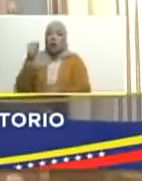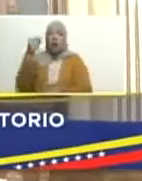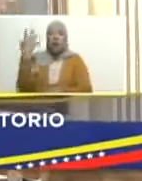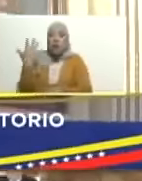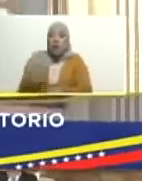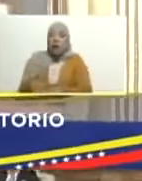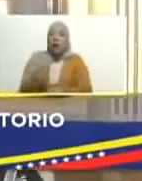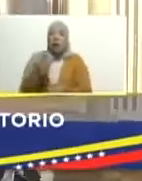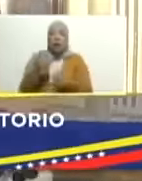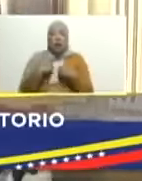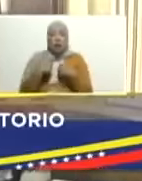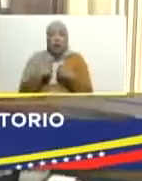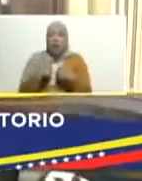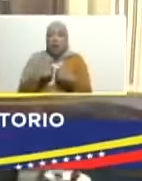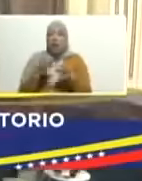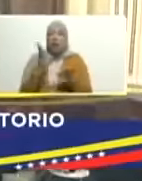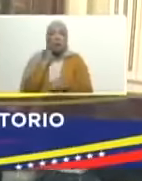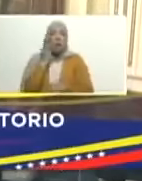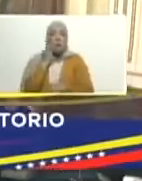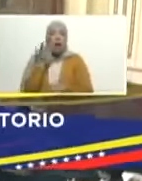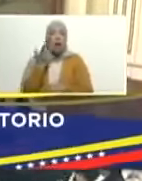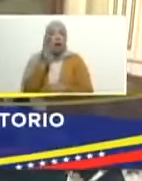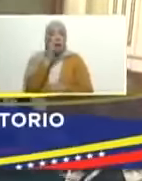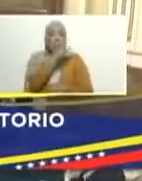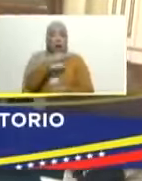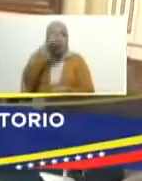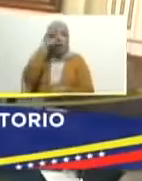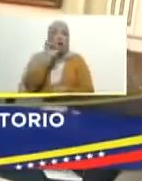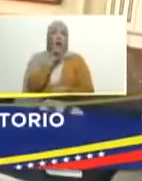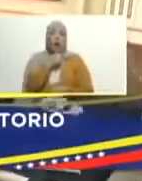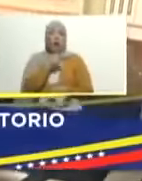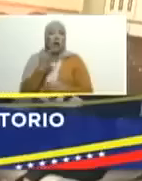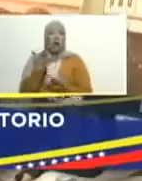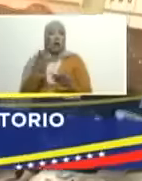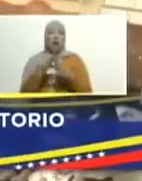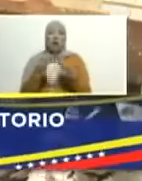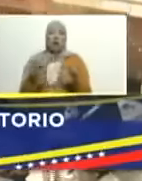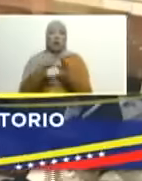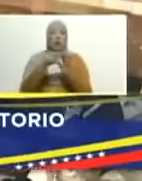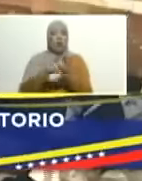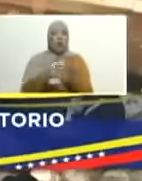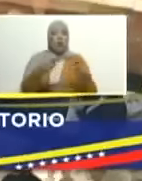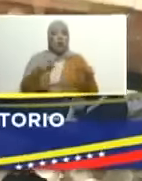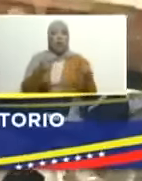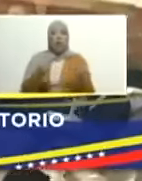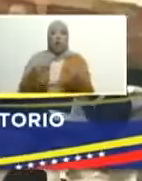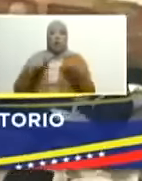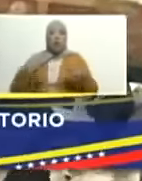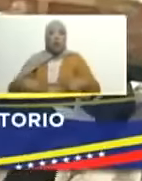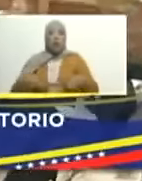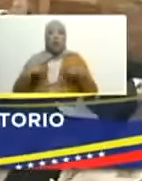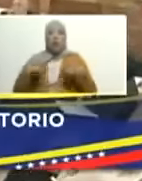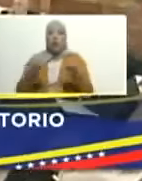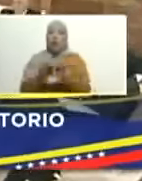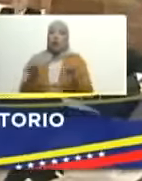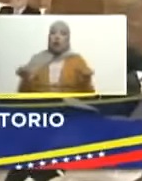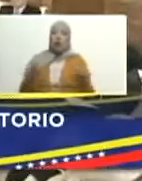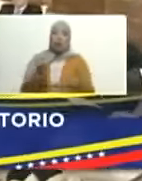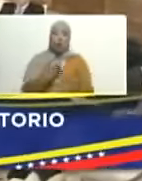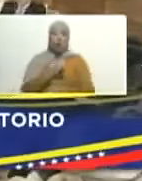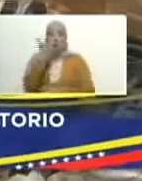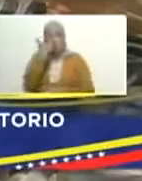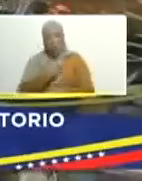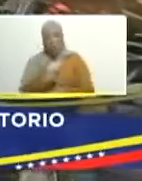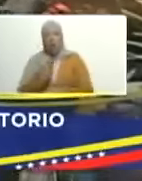sanar, todas las heridas las vamos a sanar, las sociales, las económicas, las humanas, individuales,